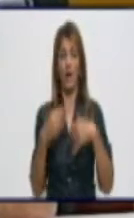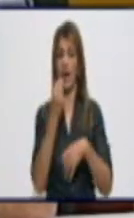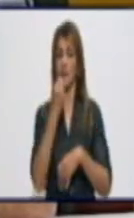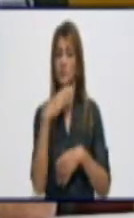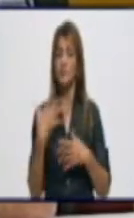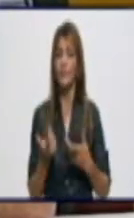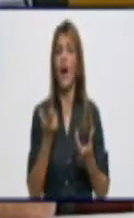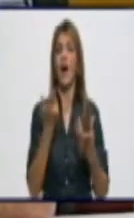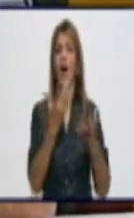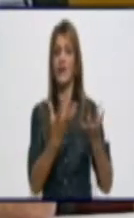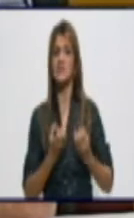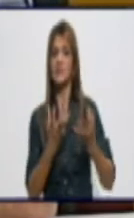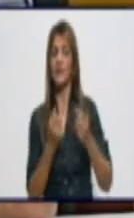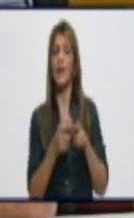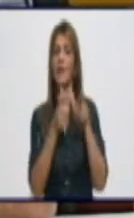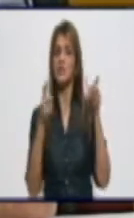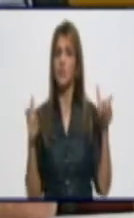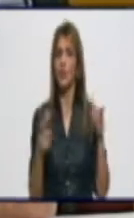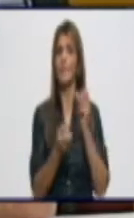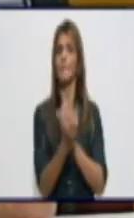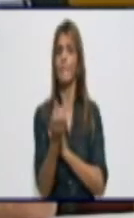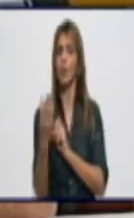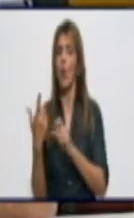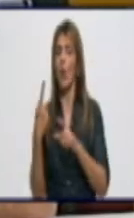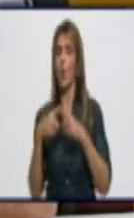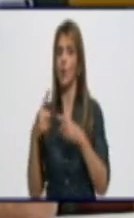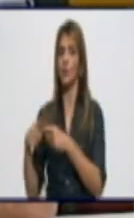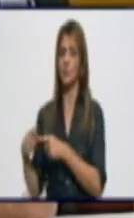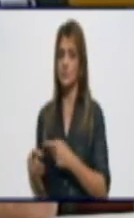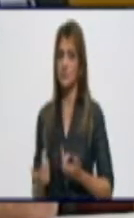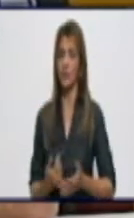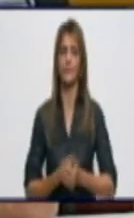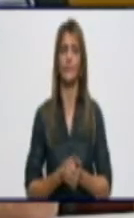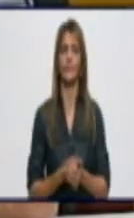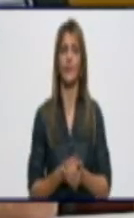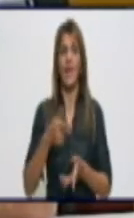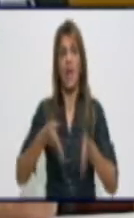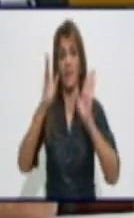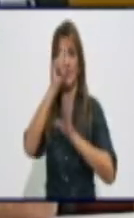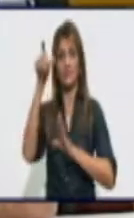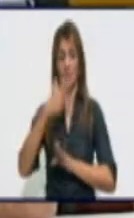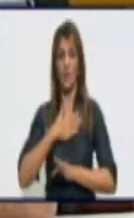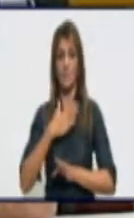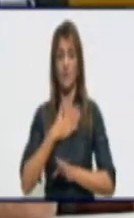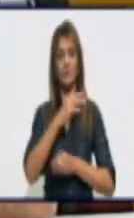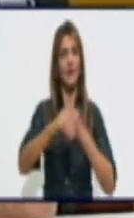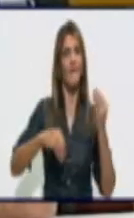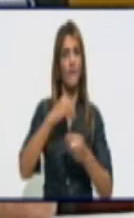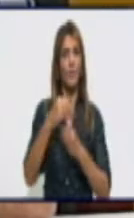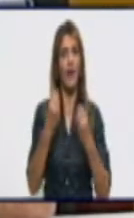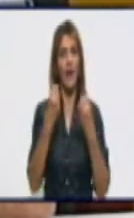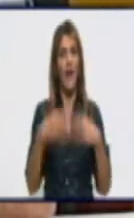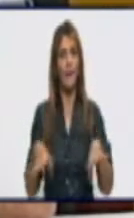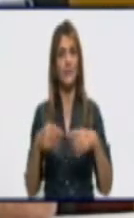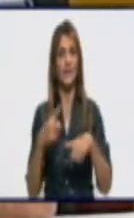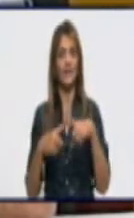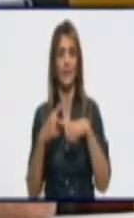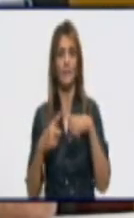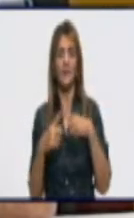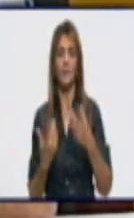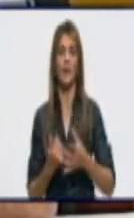MINAL. Hay que explicar que el MINAL es un organismo transformador de materias primas. Y en el caso de la agricultura recibimos básicamente ganado